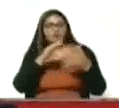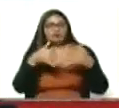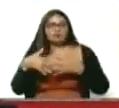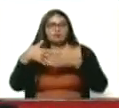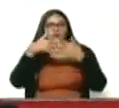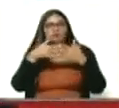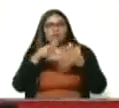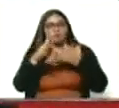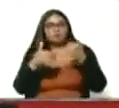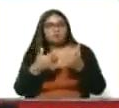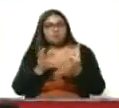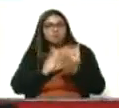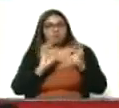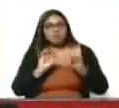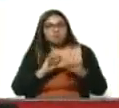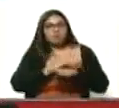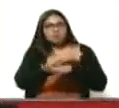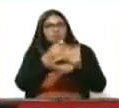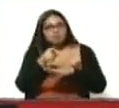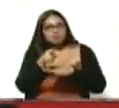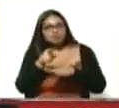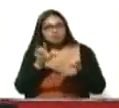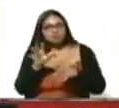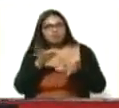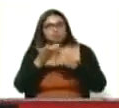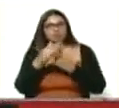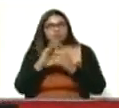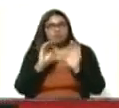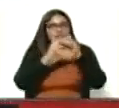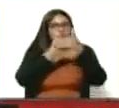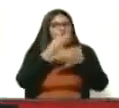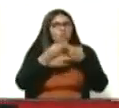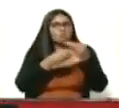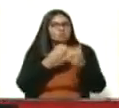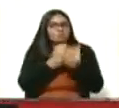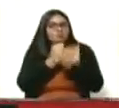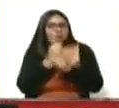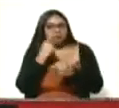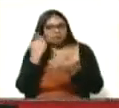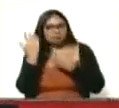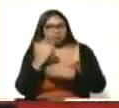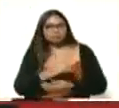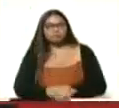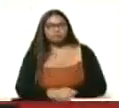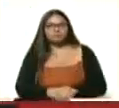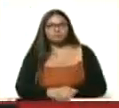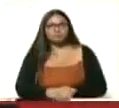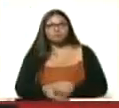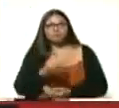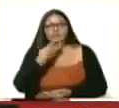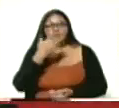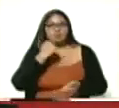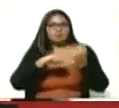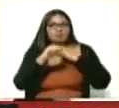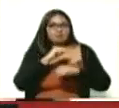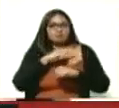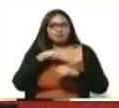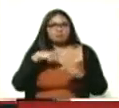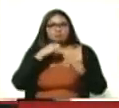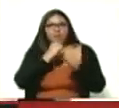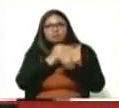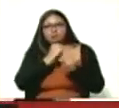que ellos fueron los causantes de este secuestro? ¿Cómo se trabaja allí? Bueno, la defensa, la verdad, ha hecho un